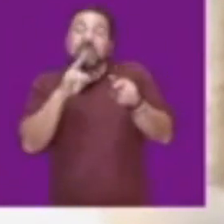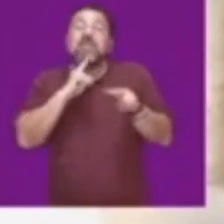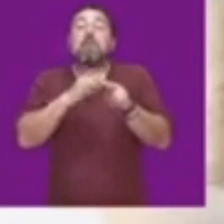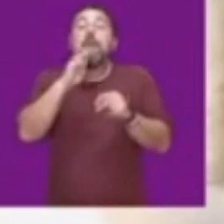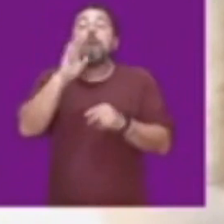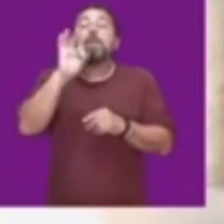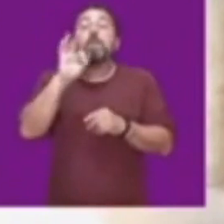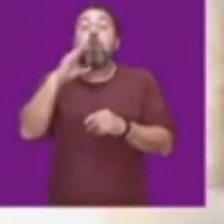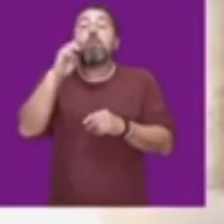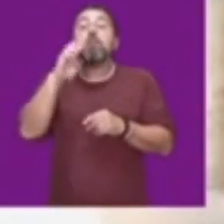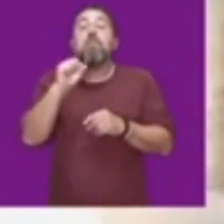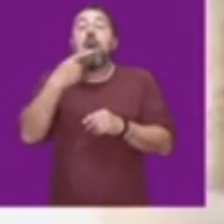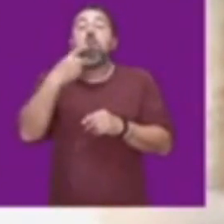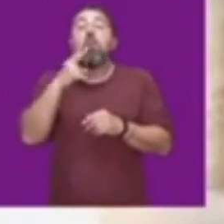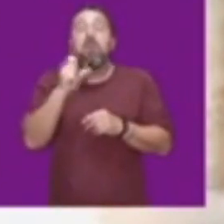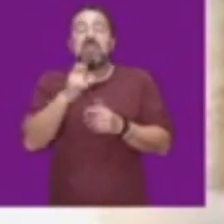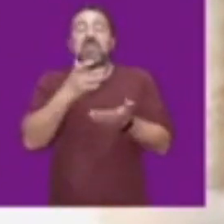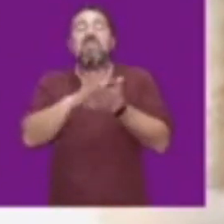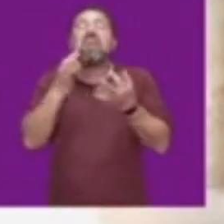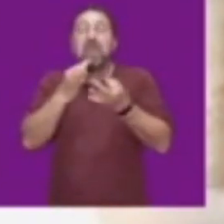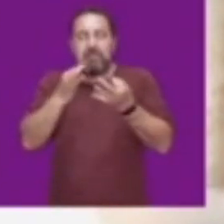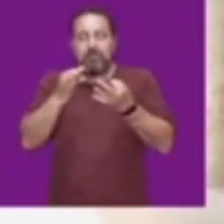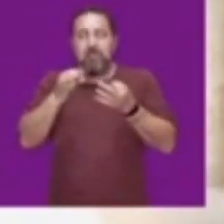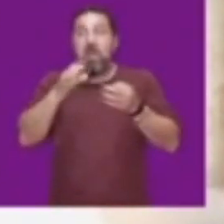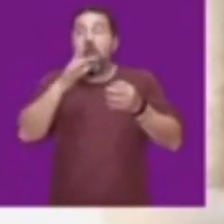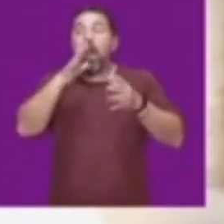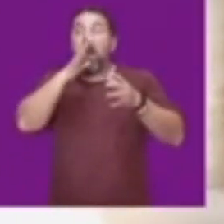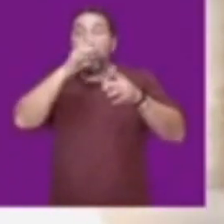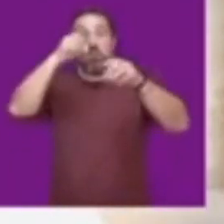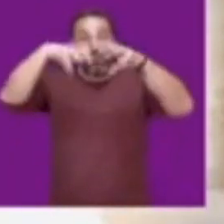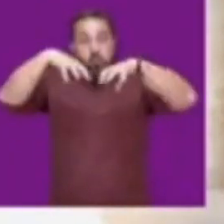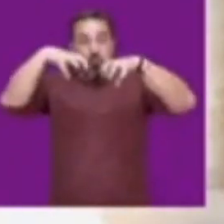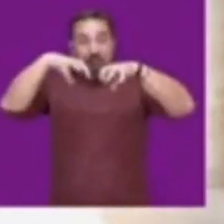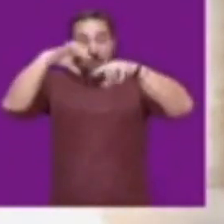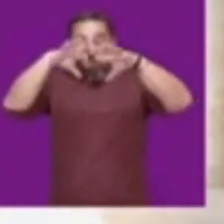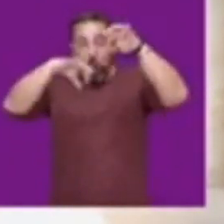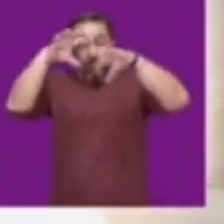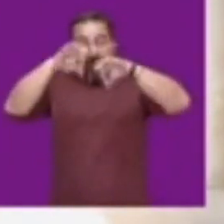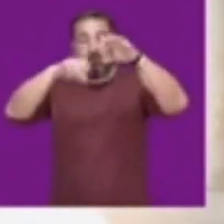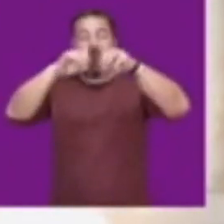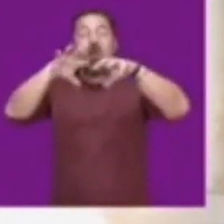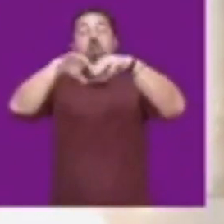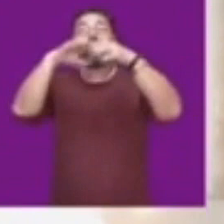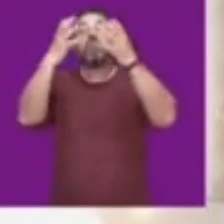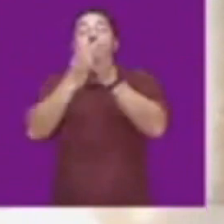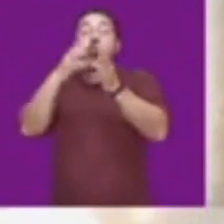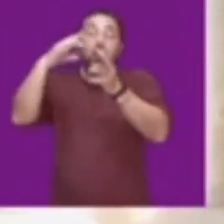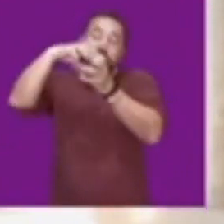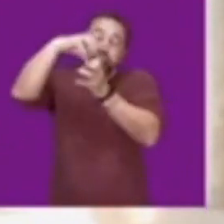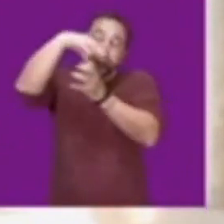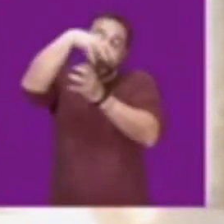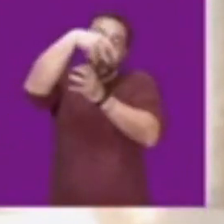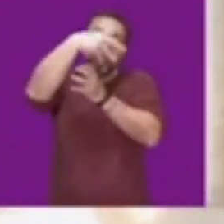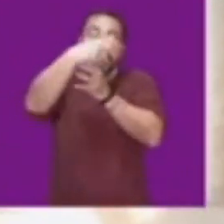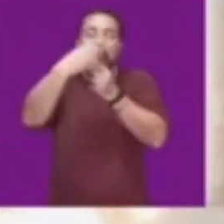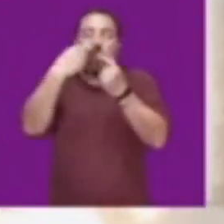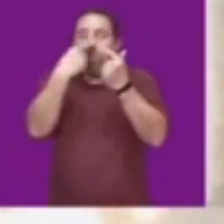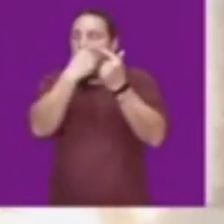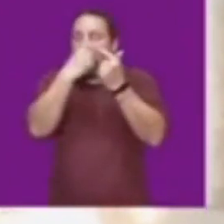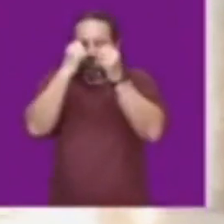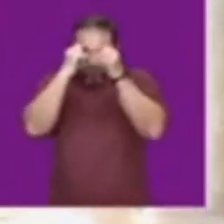un popaguas. Los popaguas son gotas de lluvia que al viajar por el mundo les han